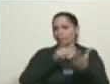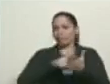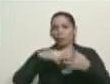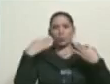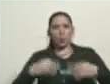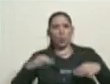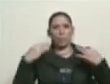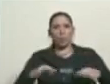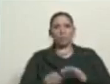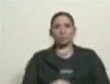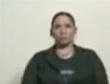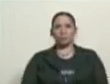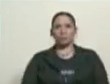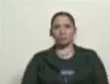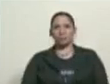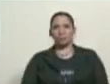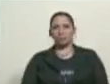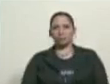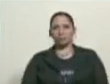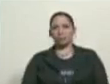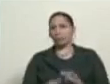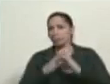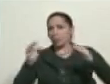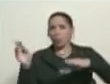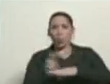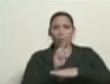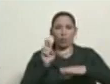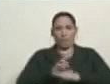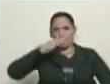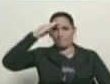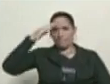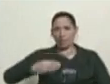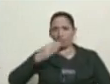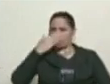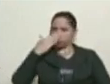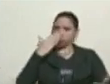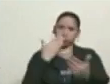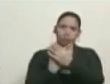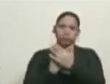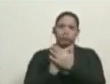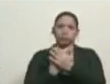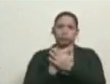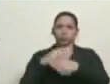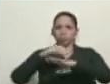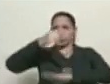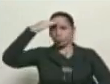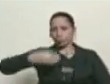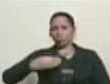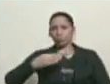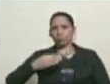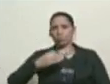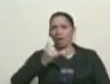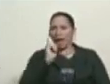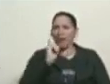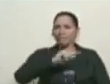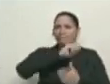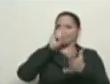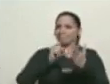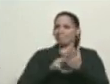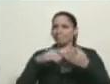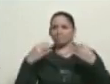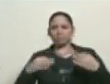normalidad. Todo el resto de las unidades militares al frente de sus comandantes están en completa